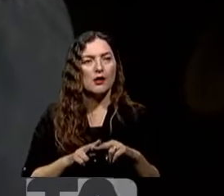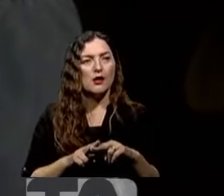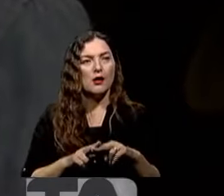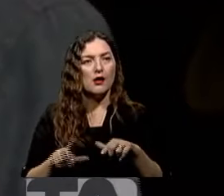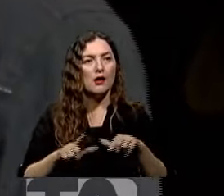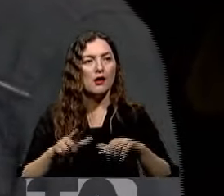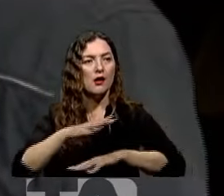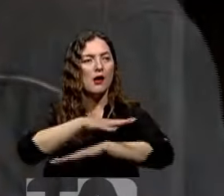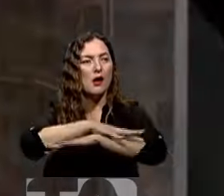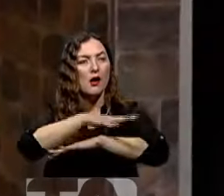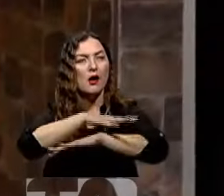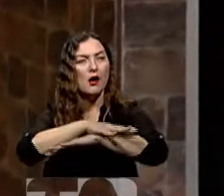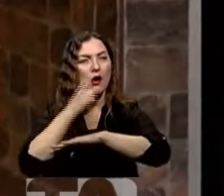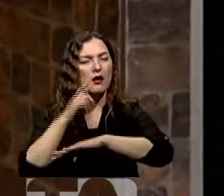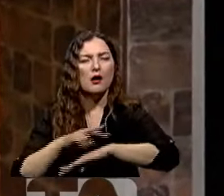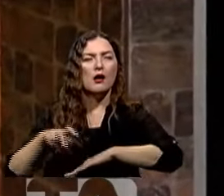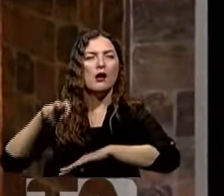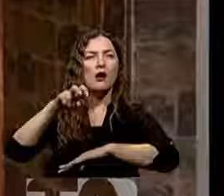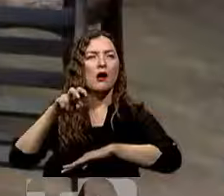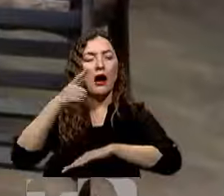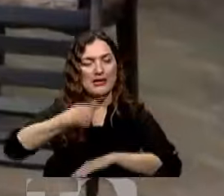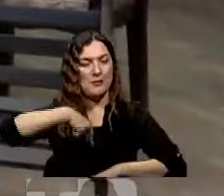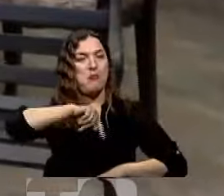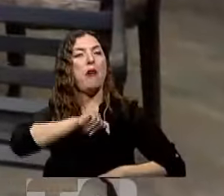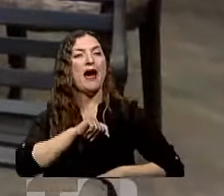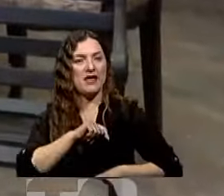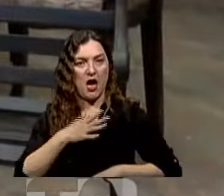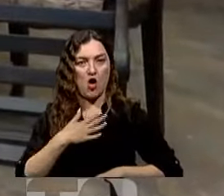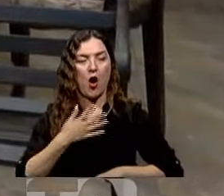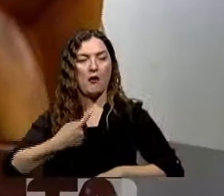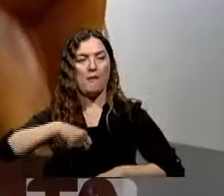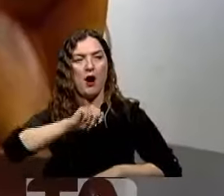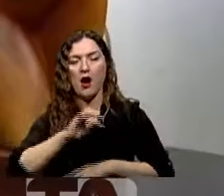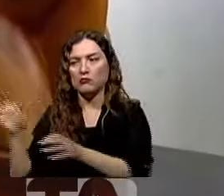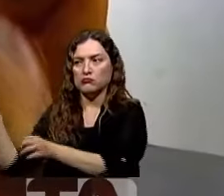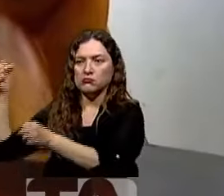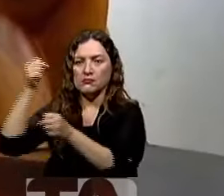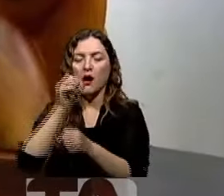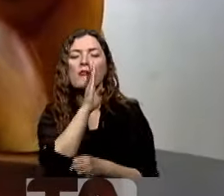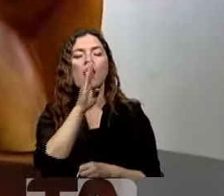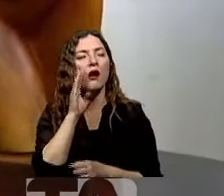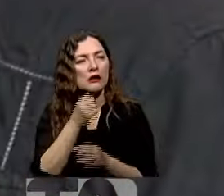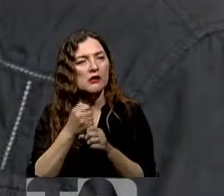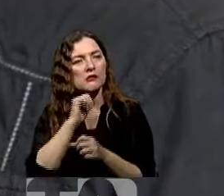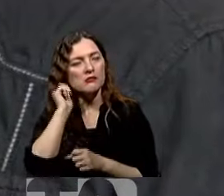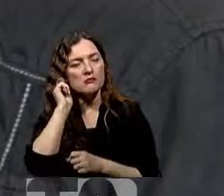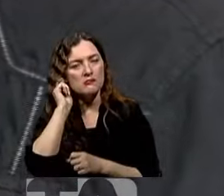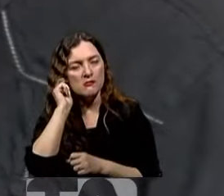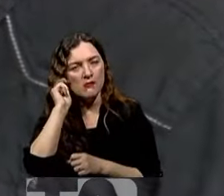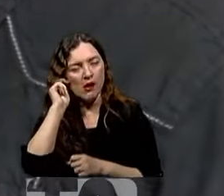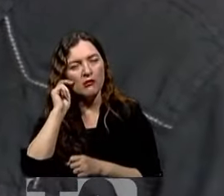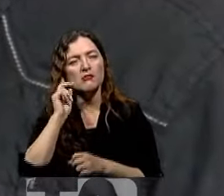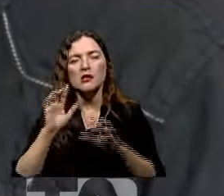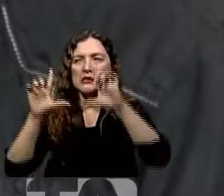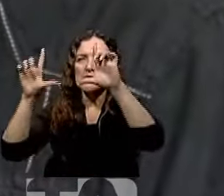La Terraza del Mono de Piedra, que este me traje de España. Bueno, es un bar cafetería. Vamos a ver estatuas de algunos